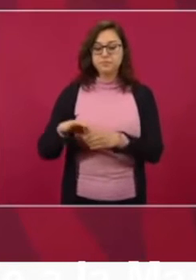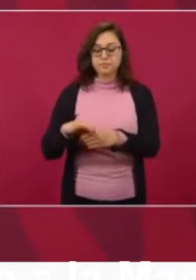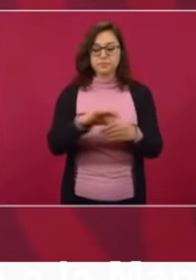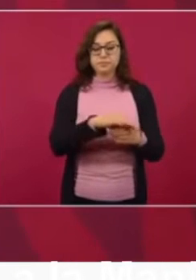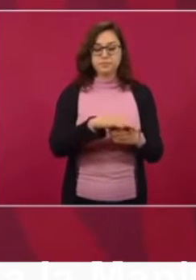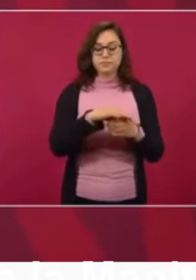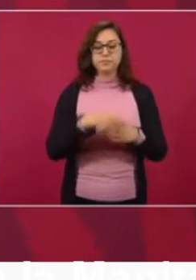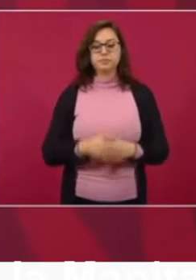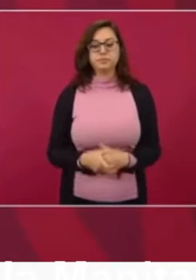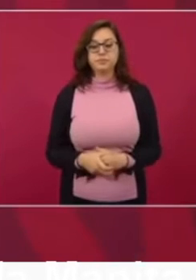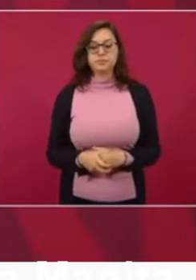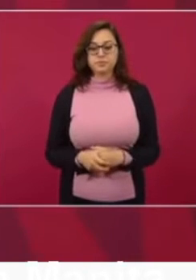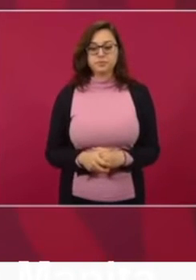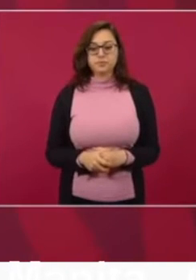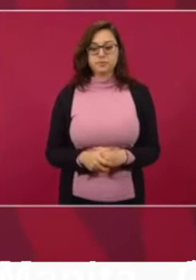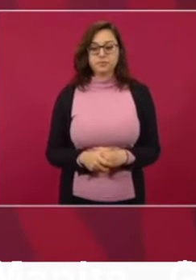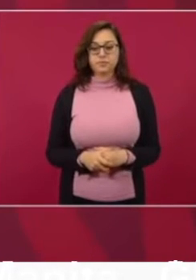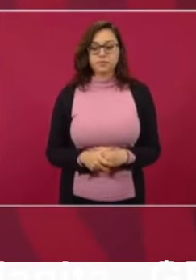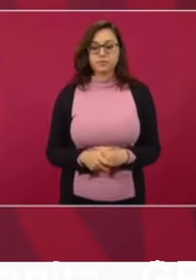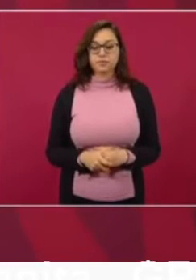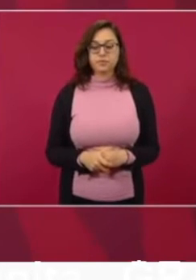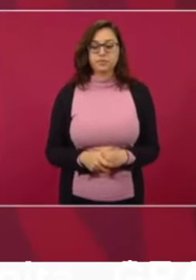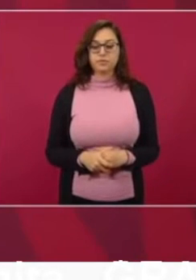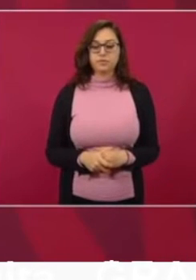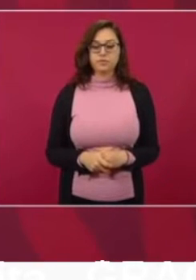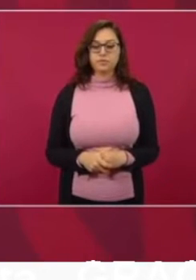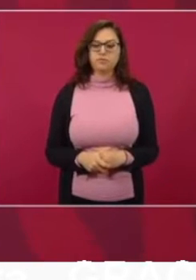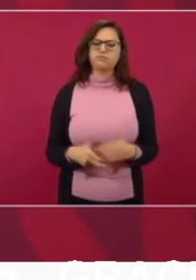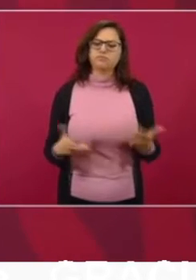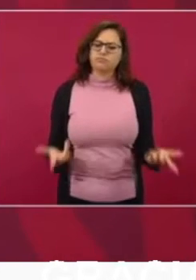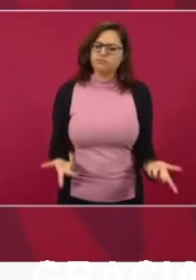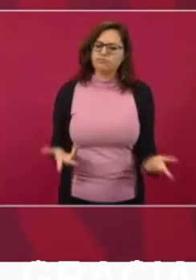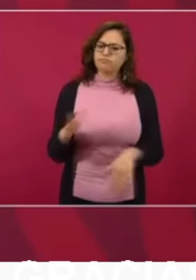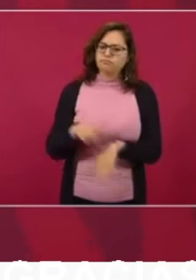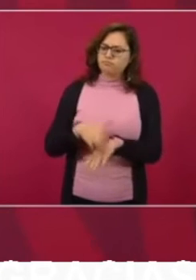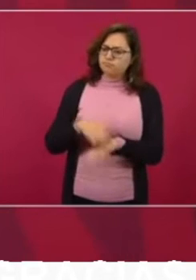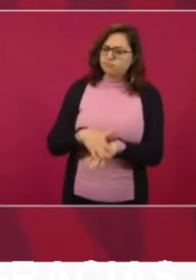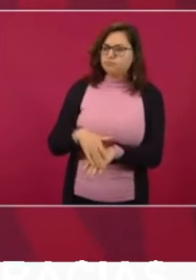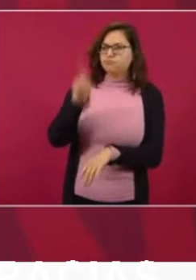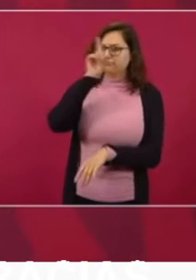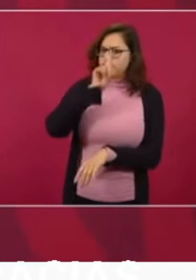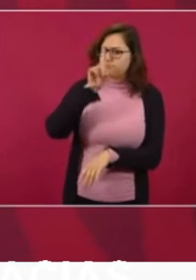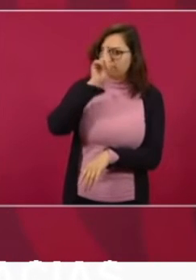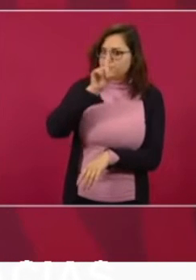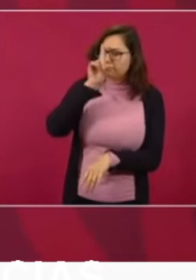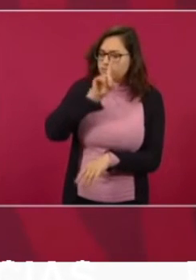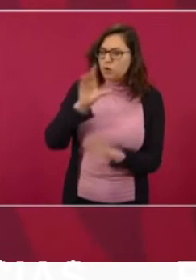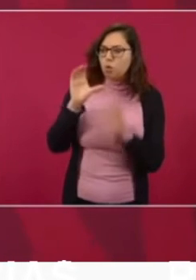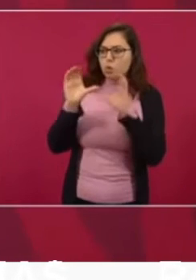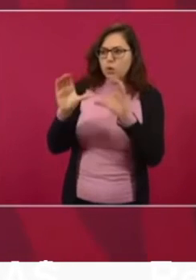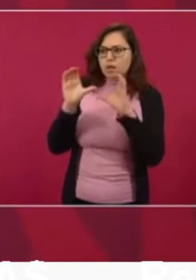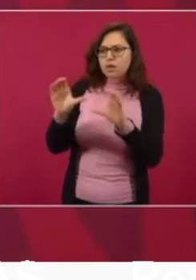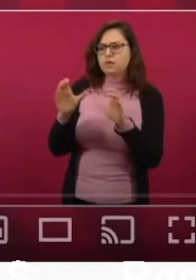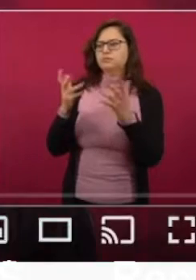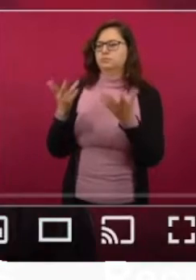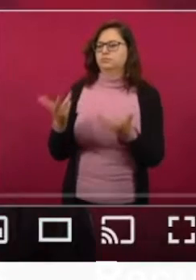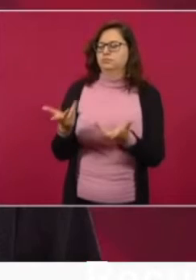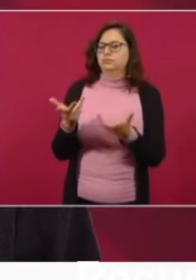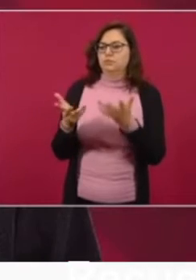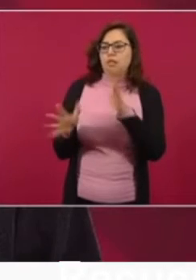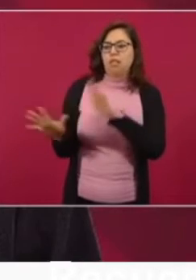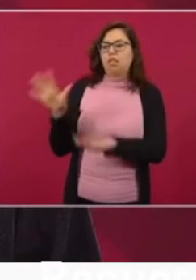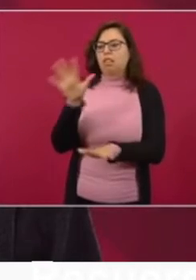recomendación de que no se dejen manipular